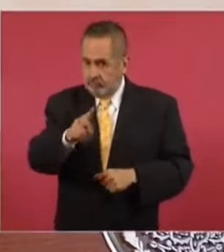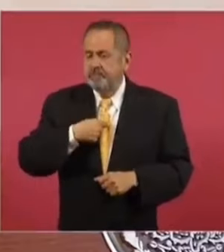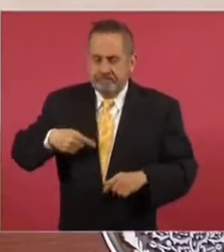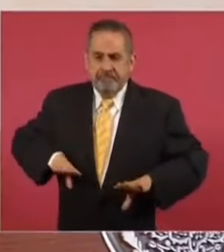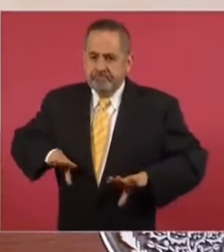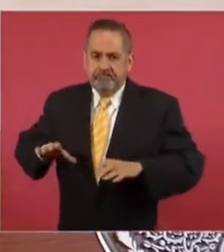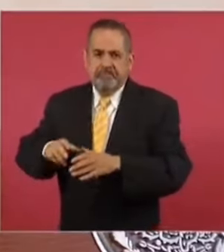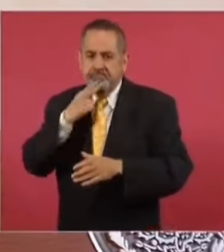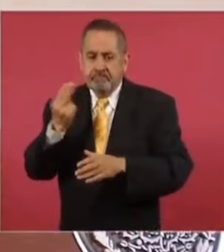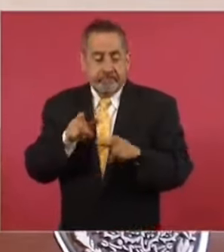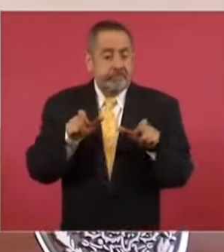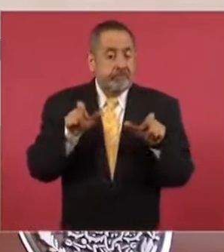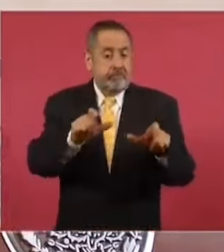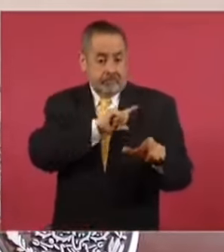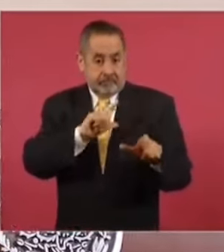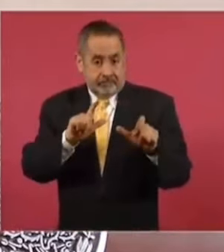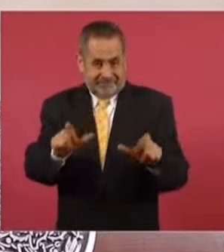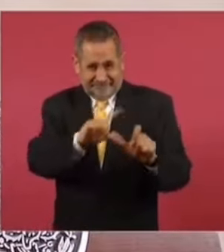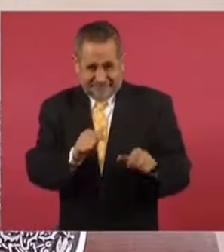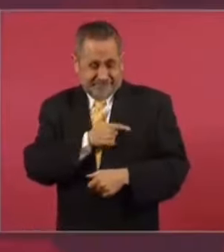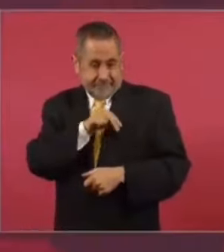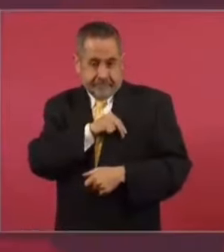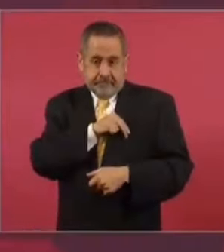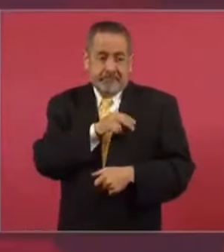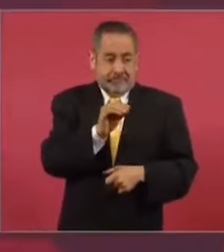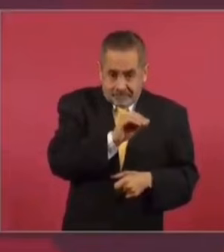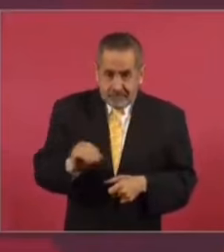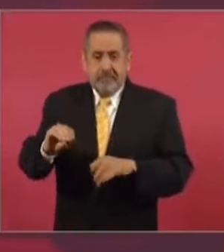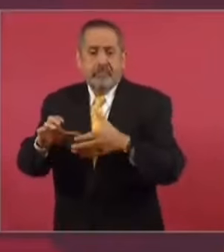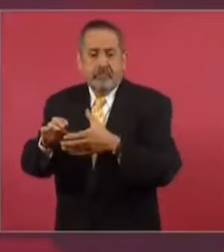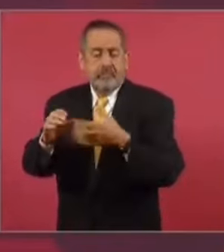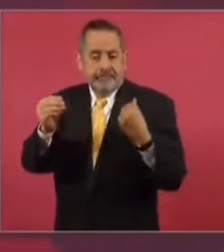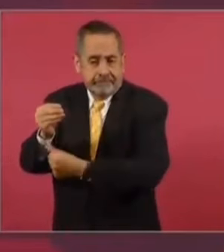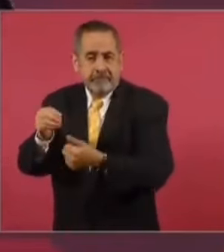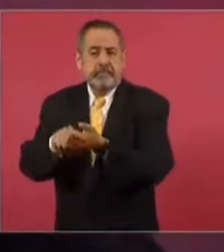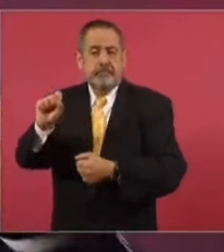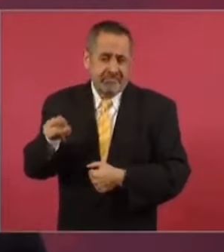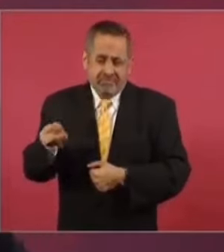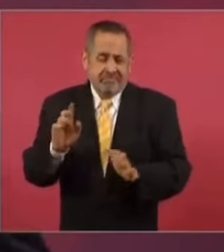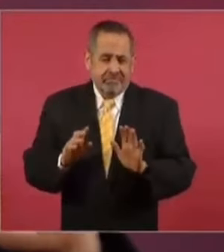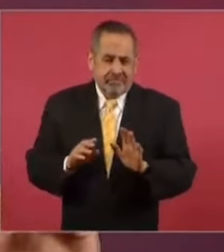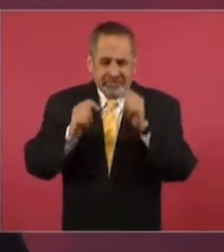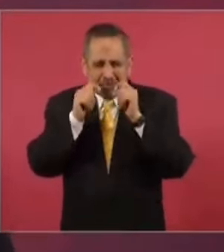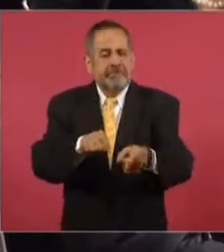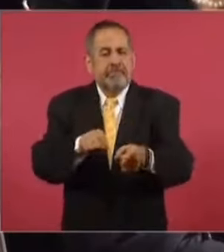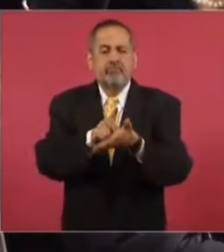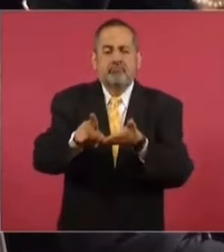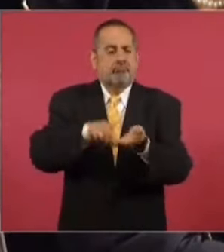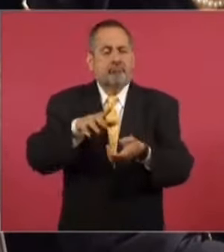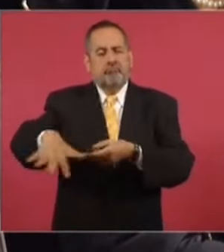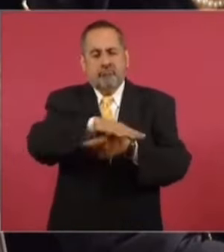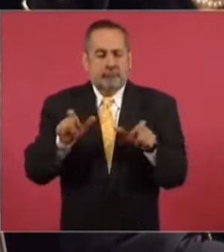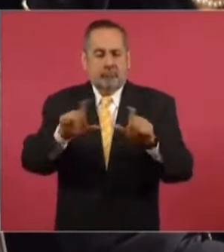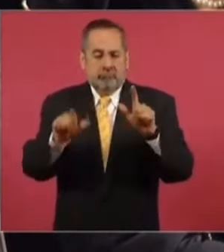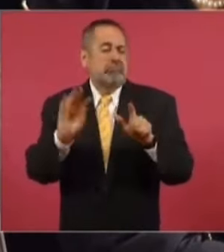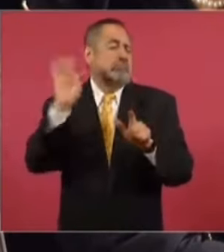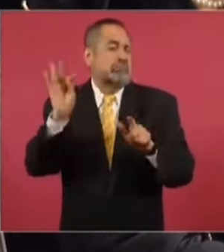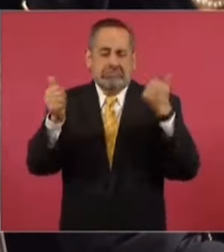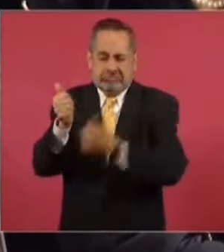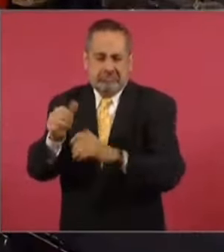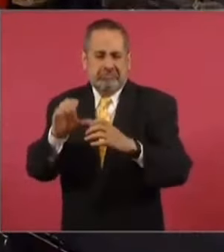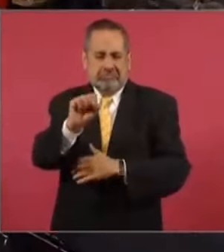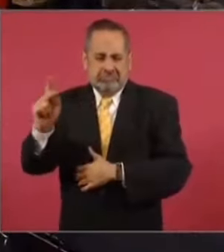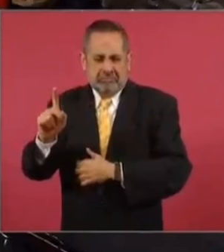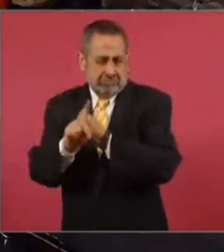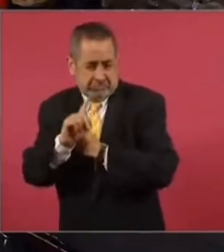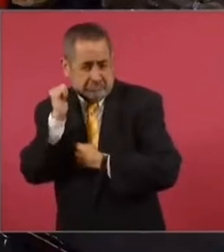nos conviene de que la Guardia Nacional dependa de la Secretaría de la Defensa, independientemente de la cuestión partidista. En caso de que tuviera que quedarse en la Secretaría de Seguridad, no había ningún